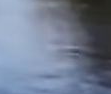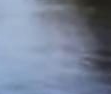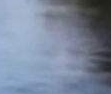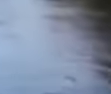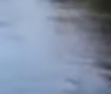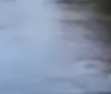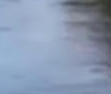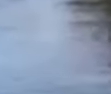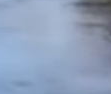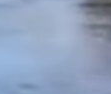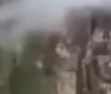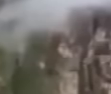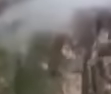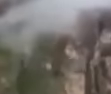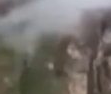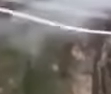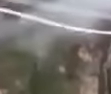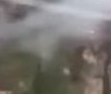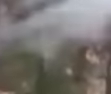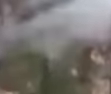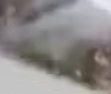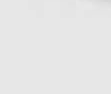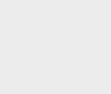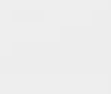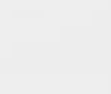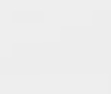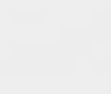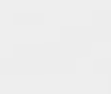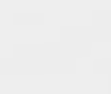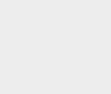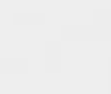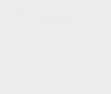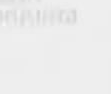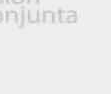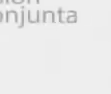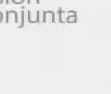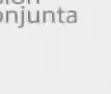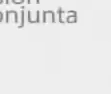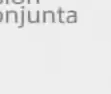por su atención. Sigamos haciendo patria.